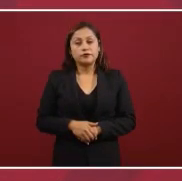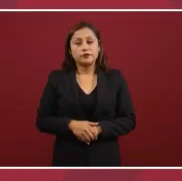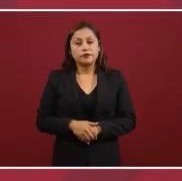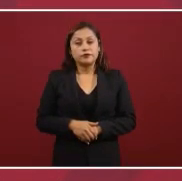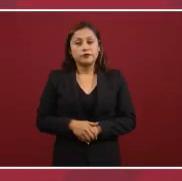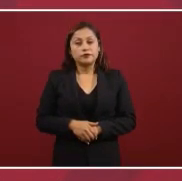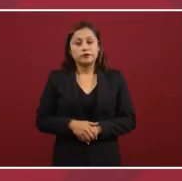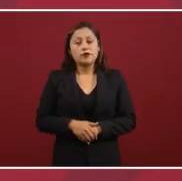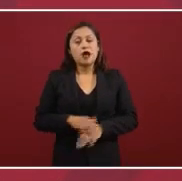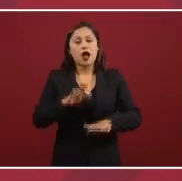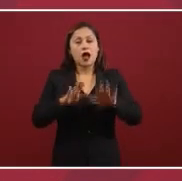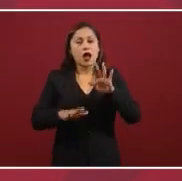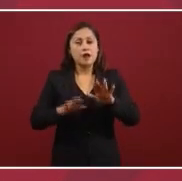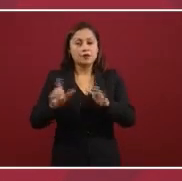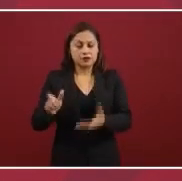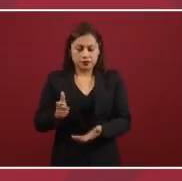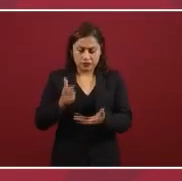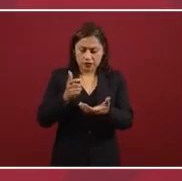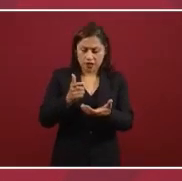dinero adicional.